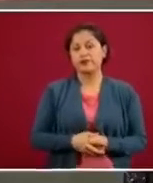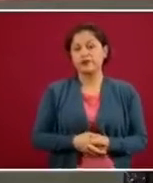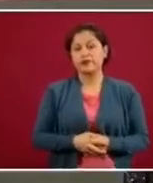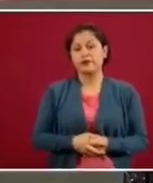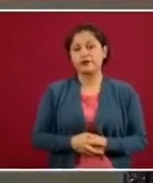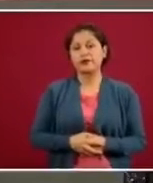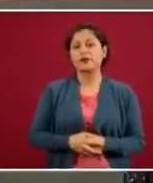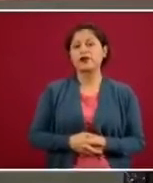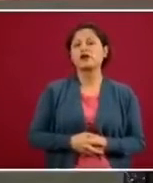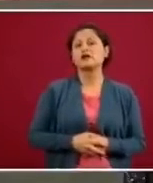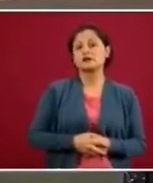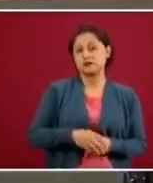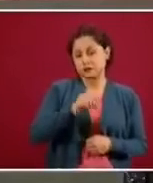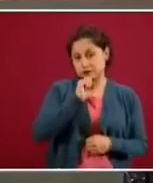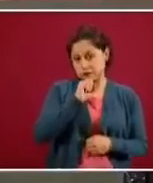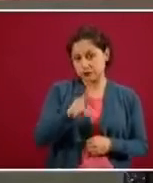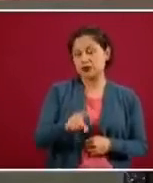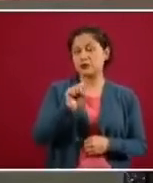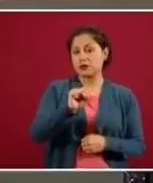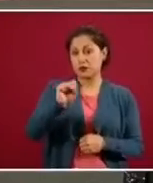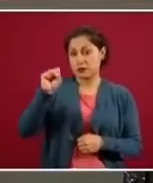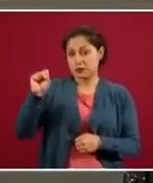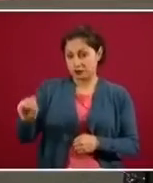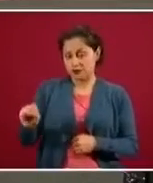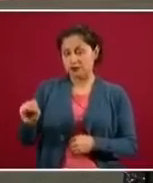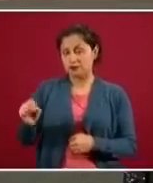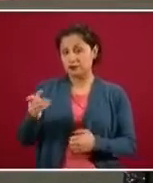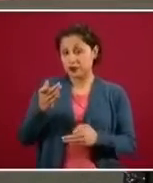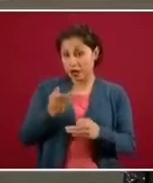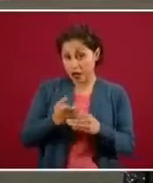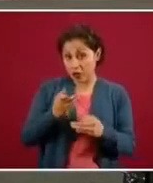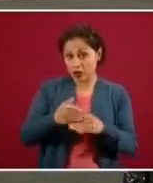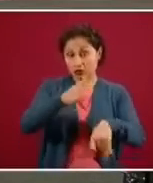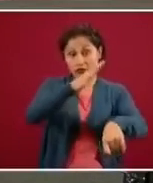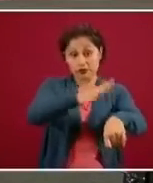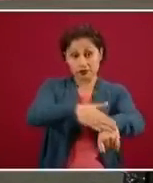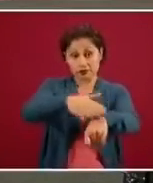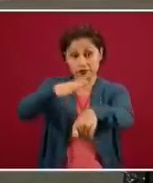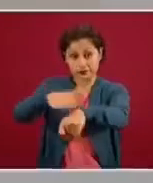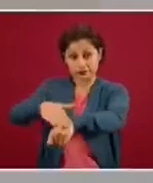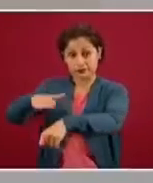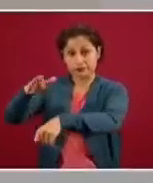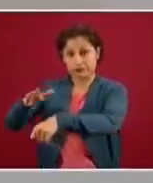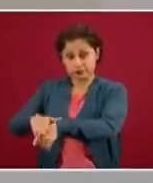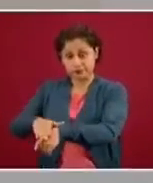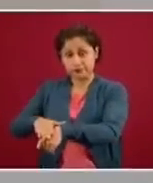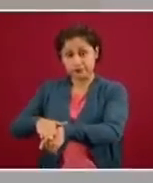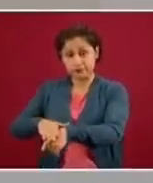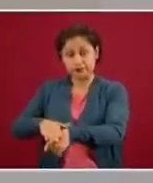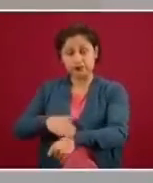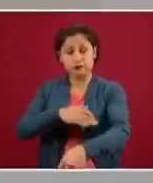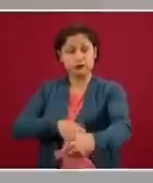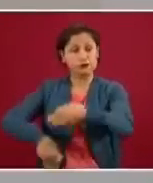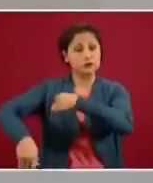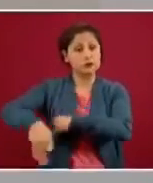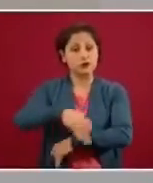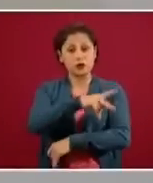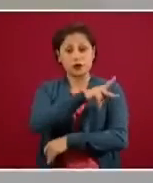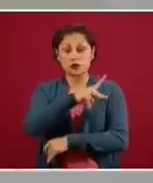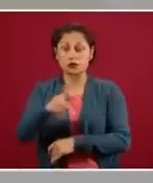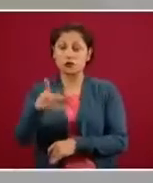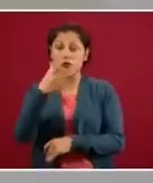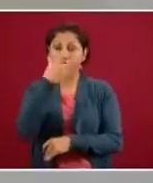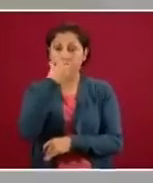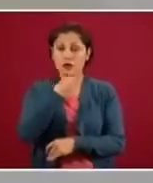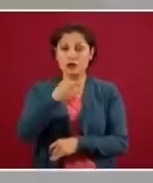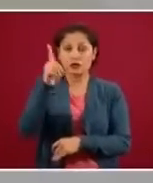y la del Secretario de Salud. Entonces hacemos un llamado, todos y todas dependemos de